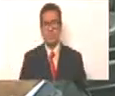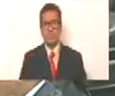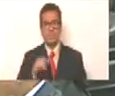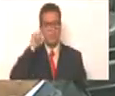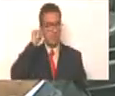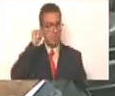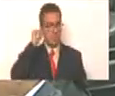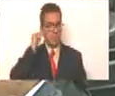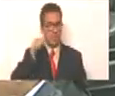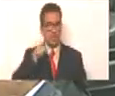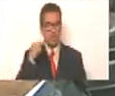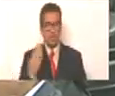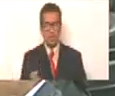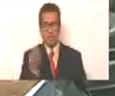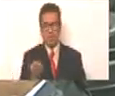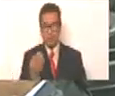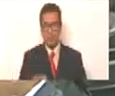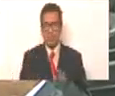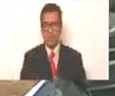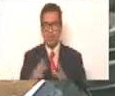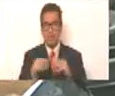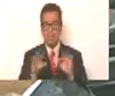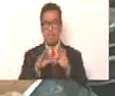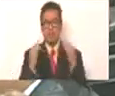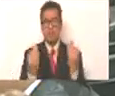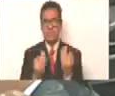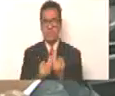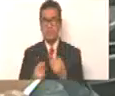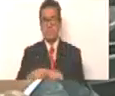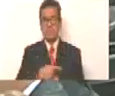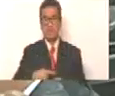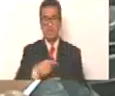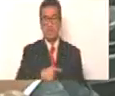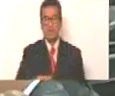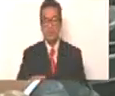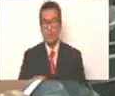pilar fundamental de la familia, es la que busca el sustento,